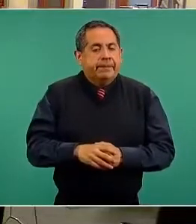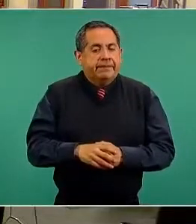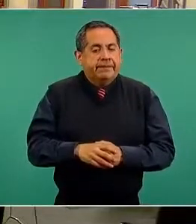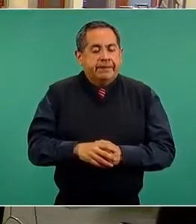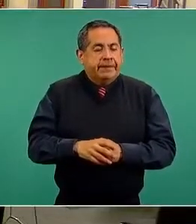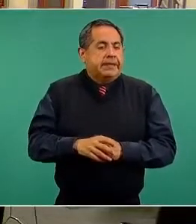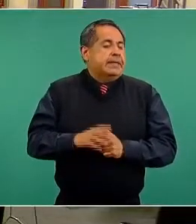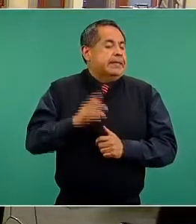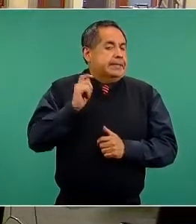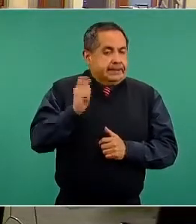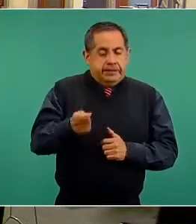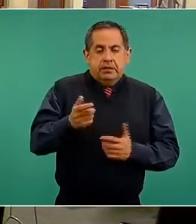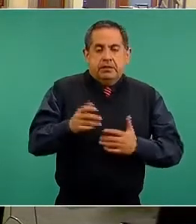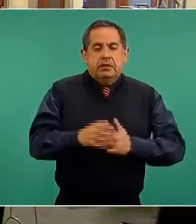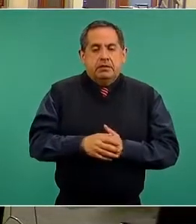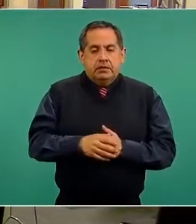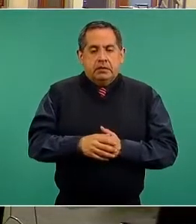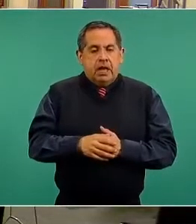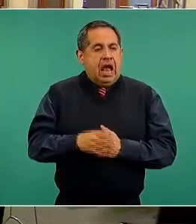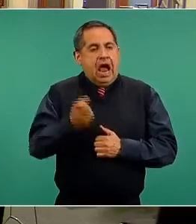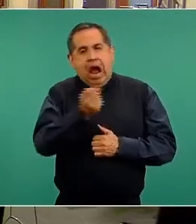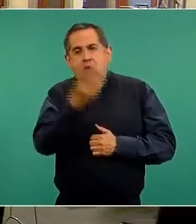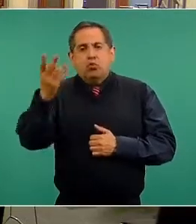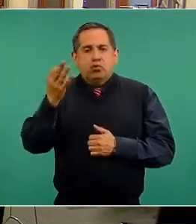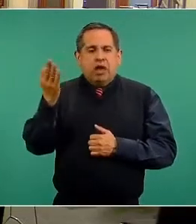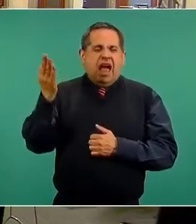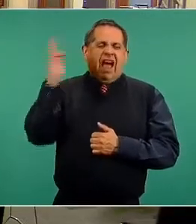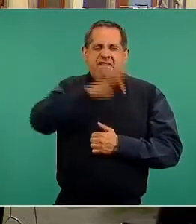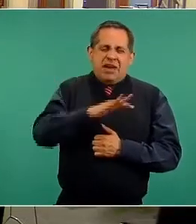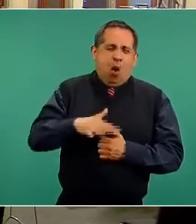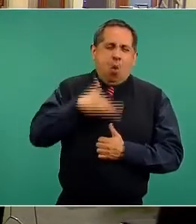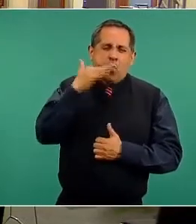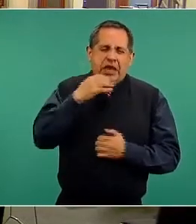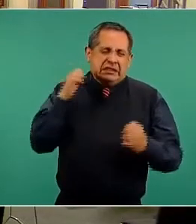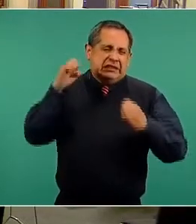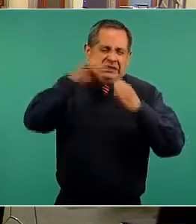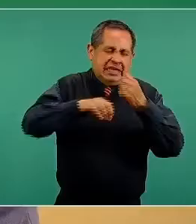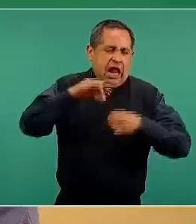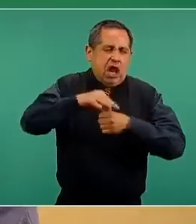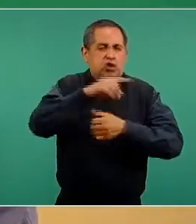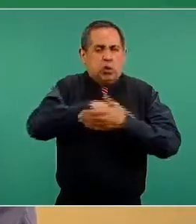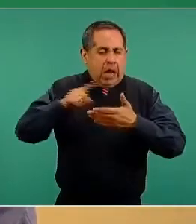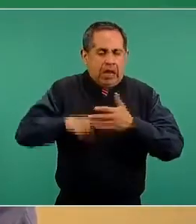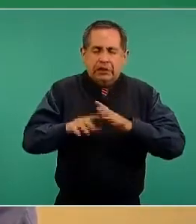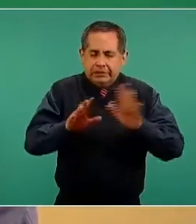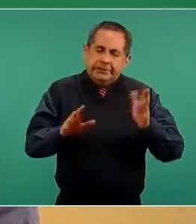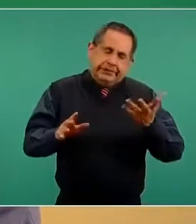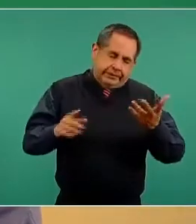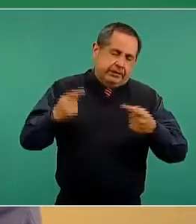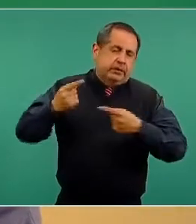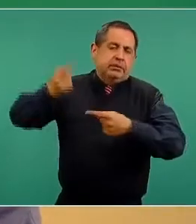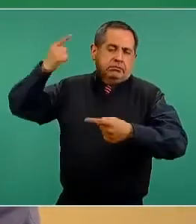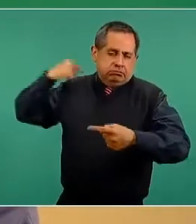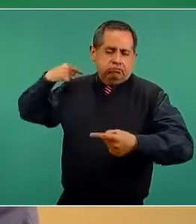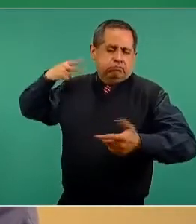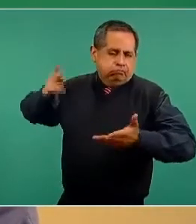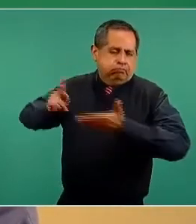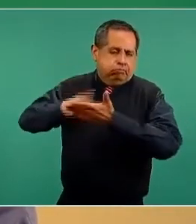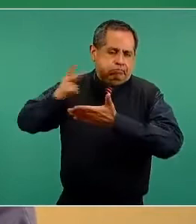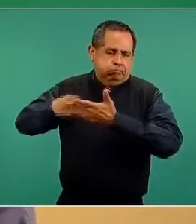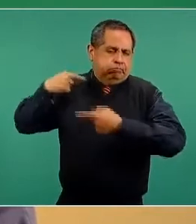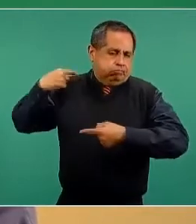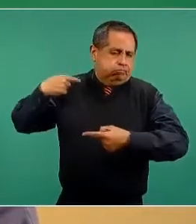Dada la historia de fraudes y abusos electorales que ha habido en este país por sucesivos e innumerables